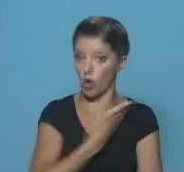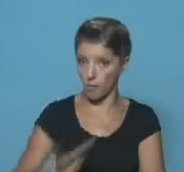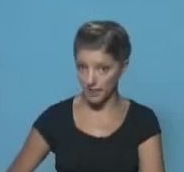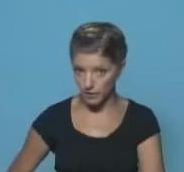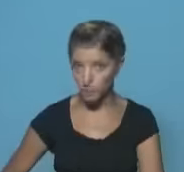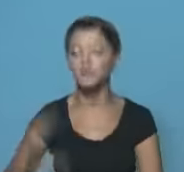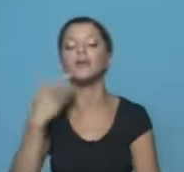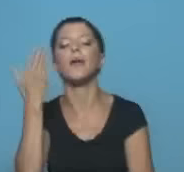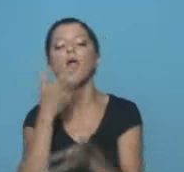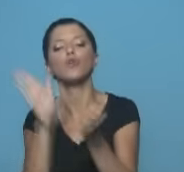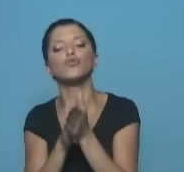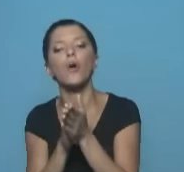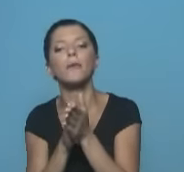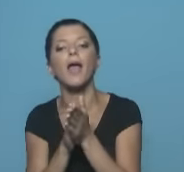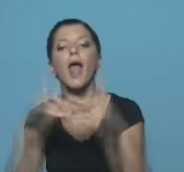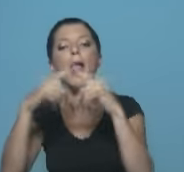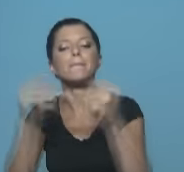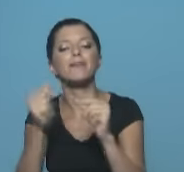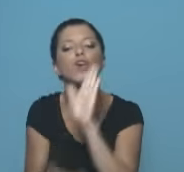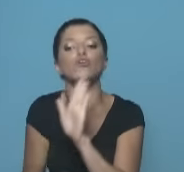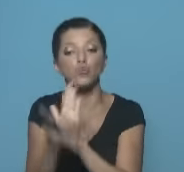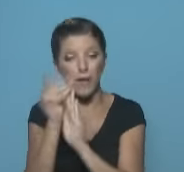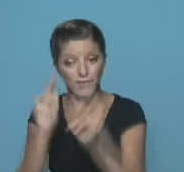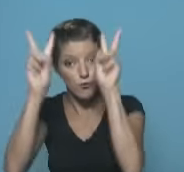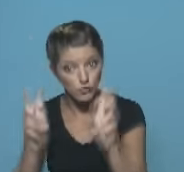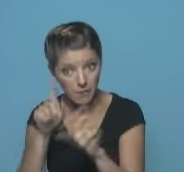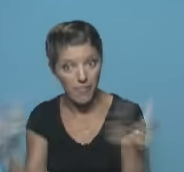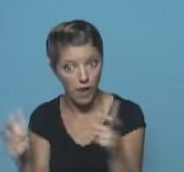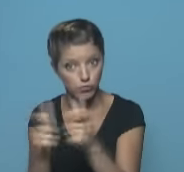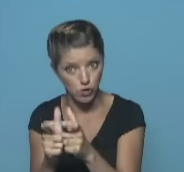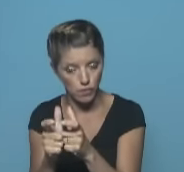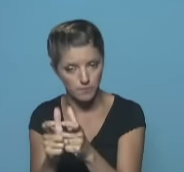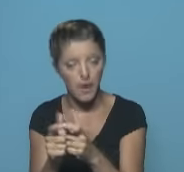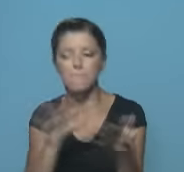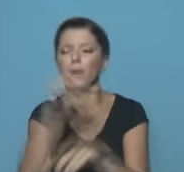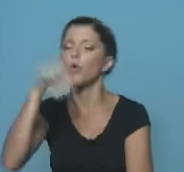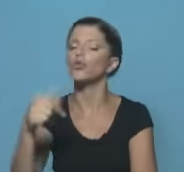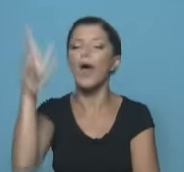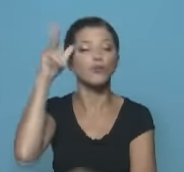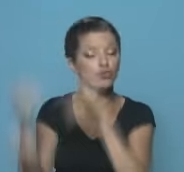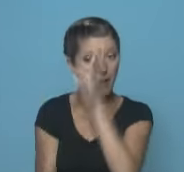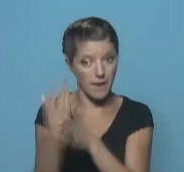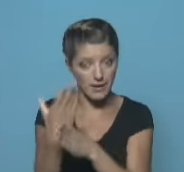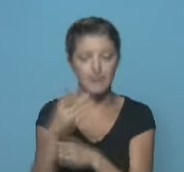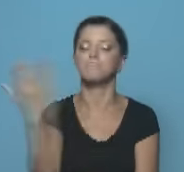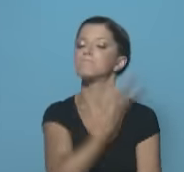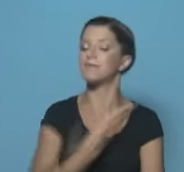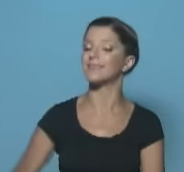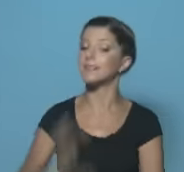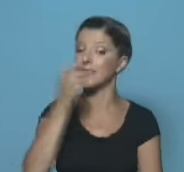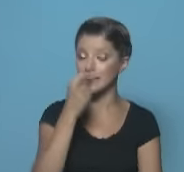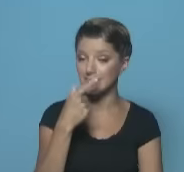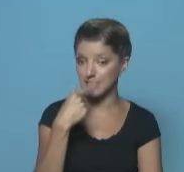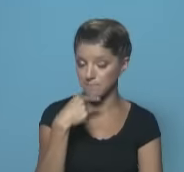de esta nueva reunión de gabinete que encabezó el presidente cerca de las 8 de la mañana. No podemos convivir con la inflación si